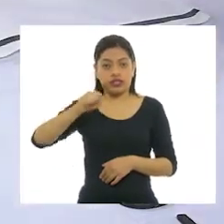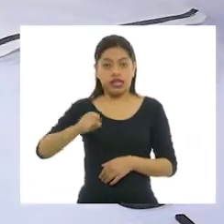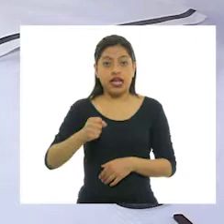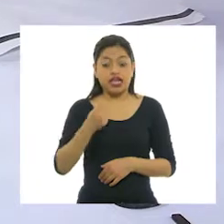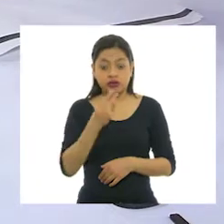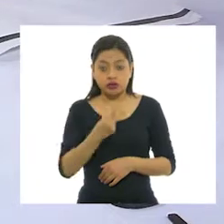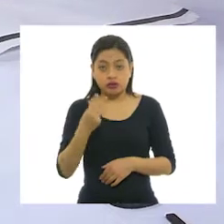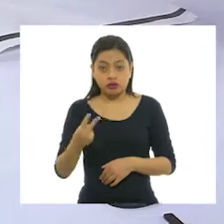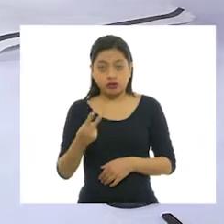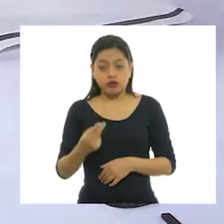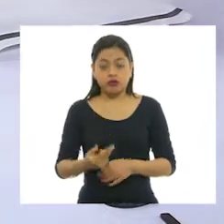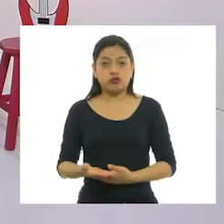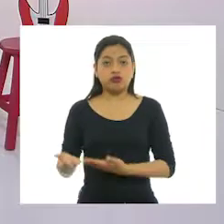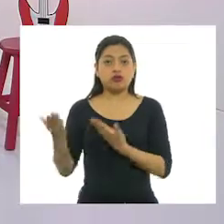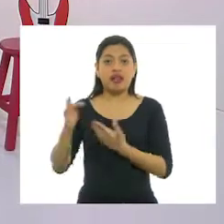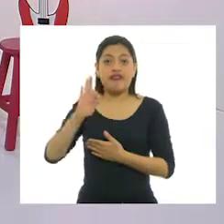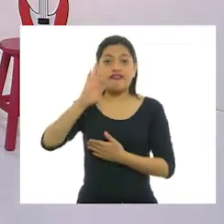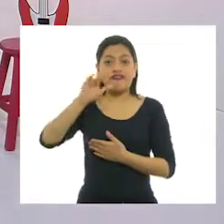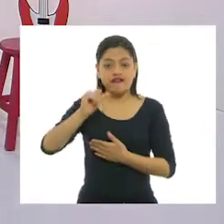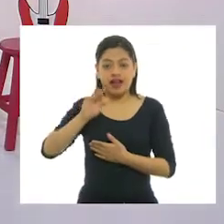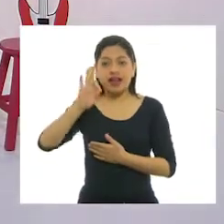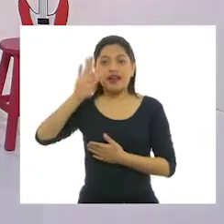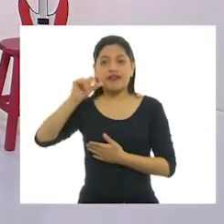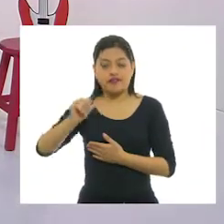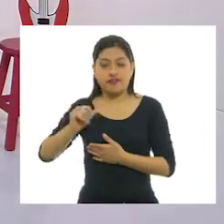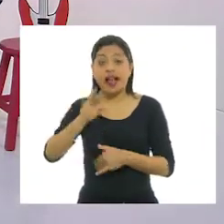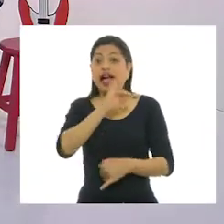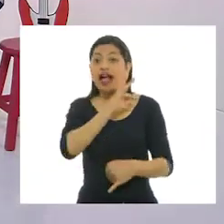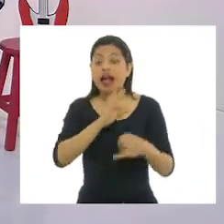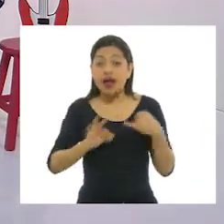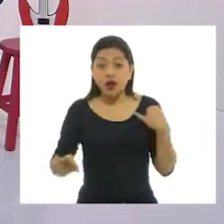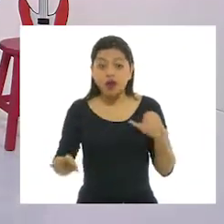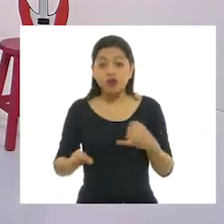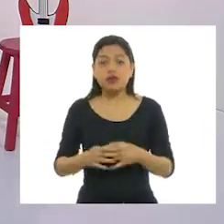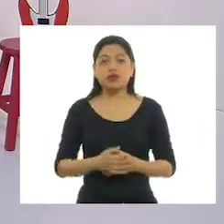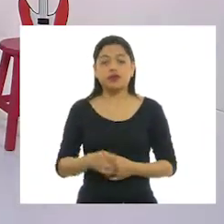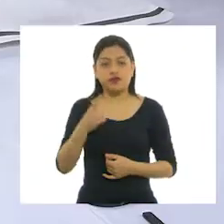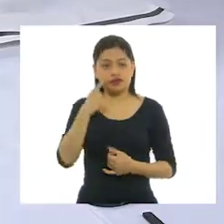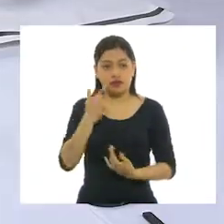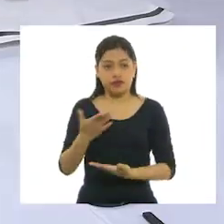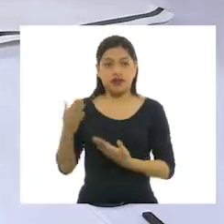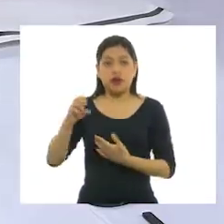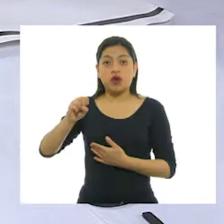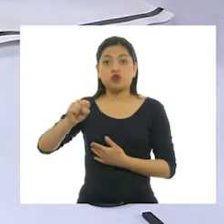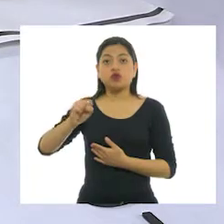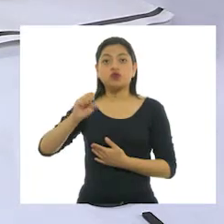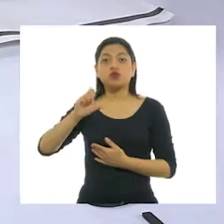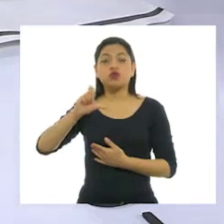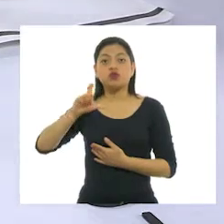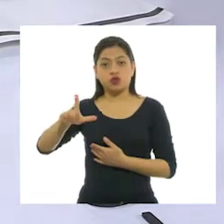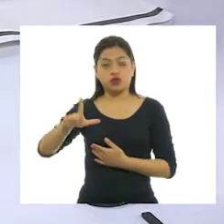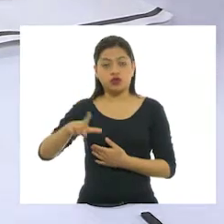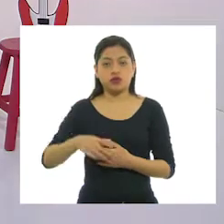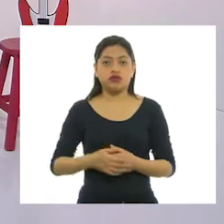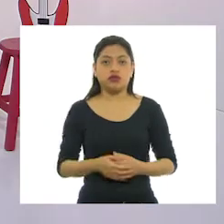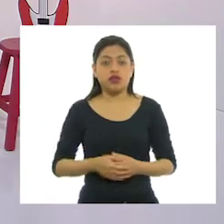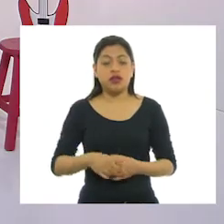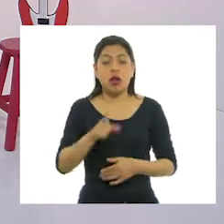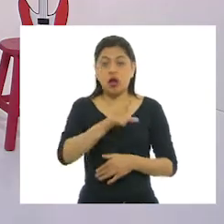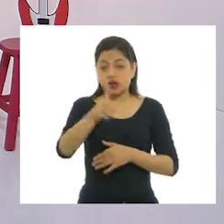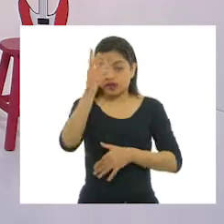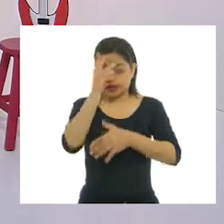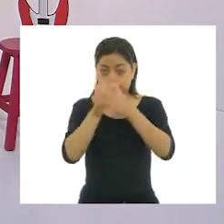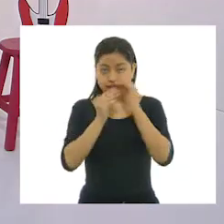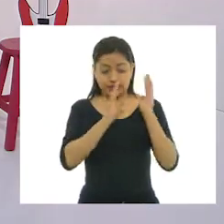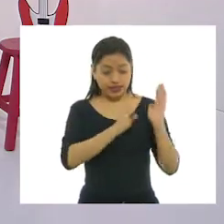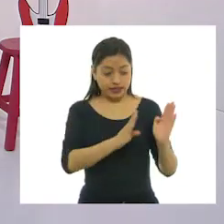hacemos aquí fa, fa. Y la última nota vamos a hacer que es un sol. Entonces, como hemos aprendido a medir,